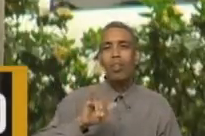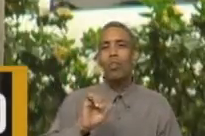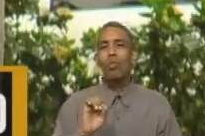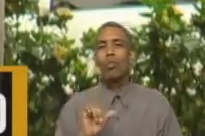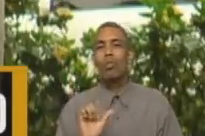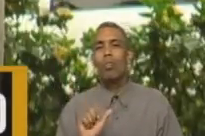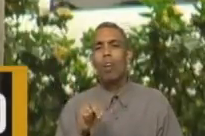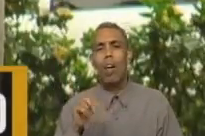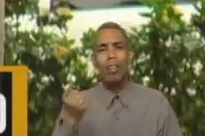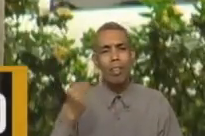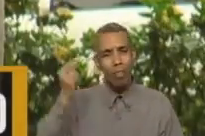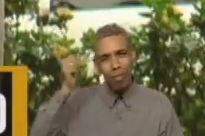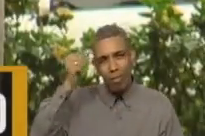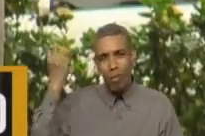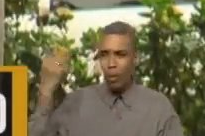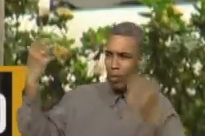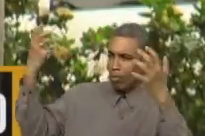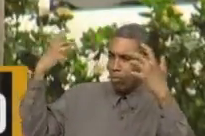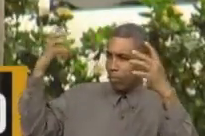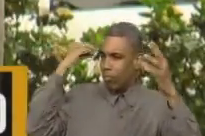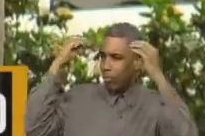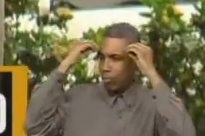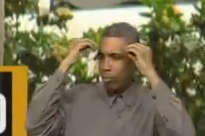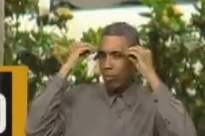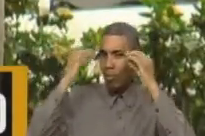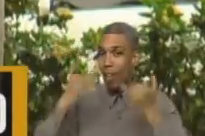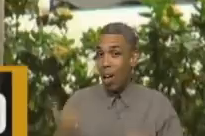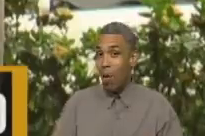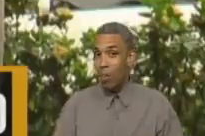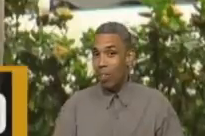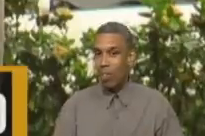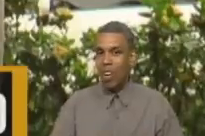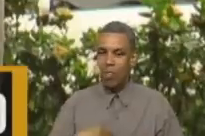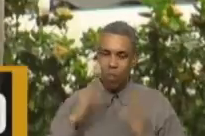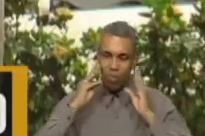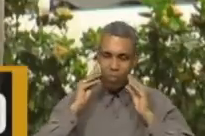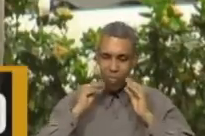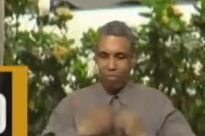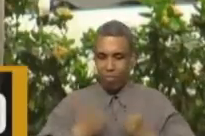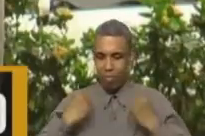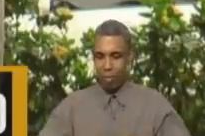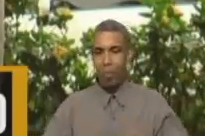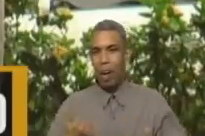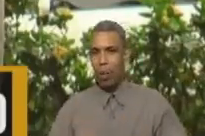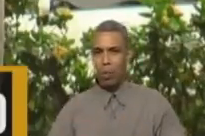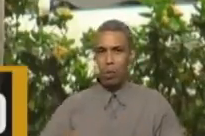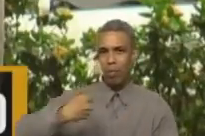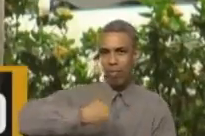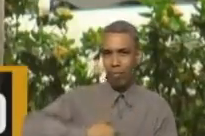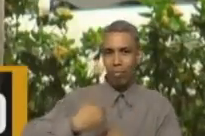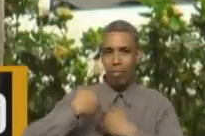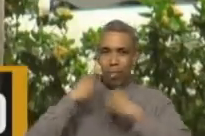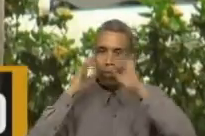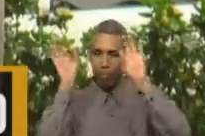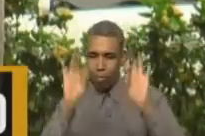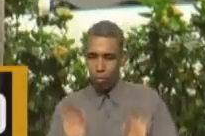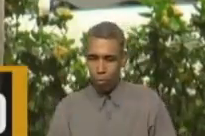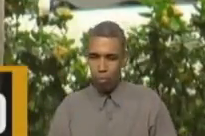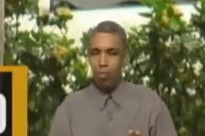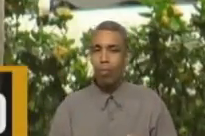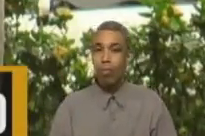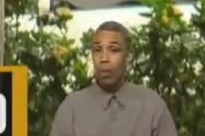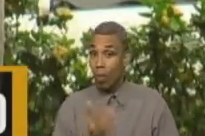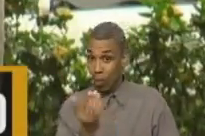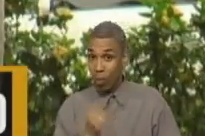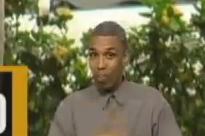directora, realmente es la primera obra, y pues queremos invitar a Barranca Bermeja que nos acompañe hoy a las 7 de la noche en la Escuela de